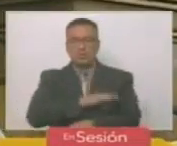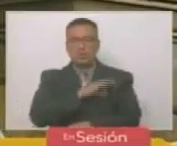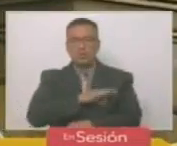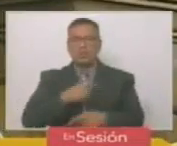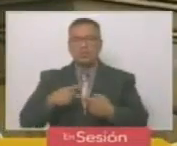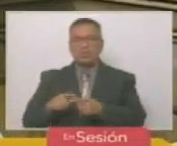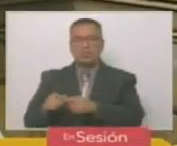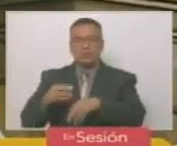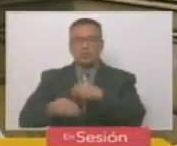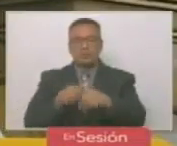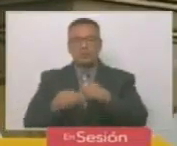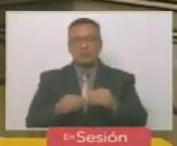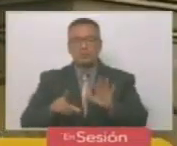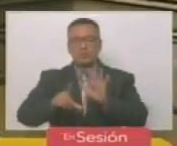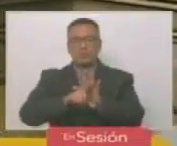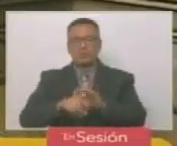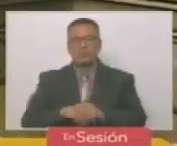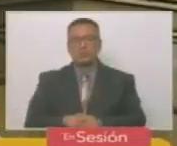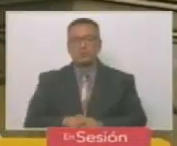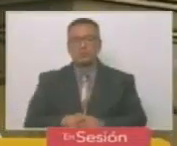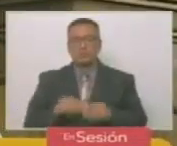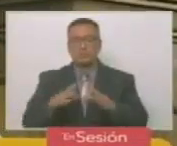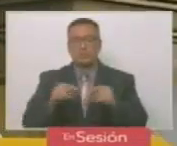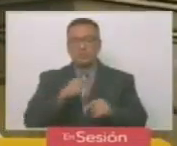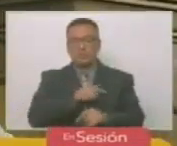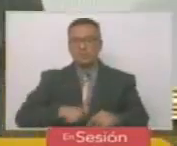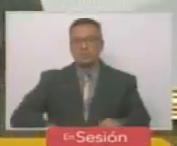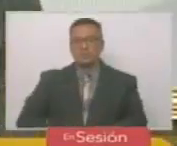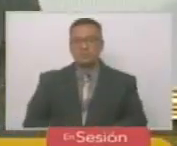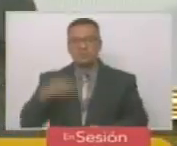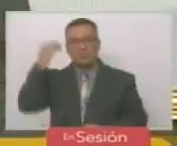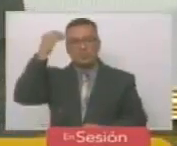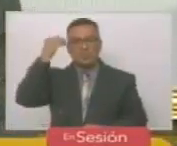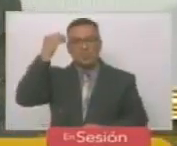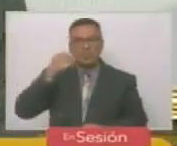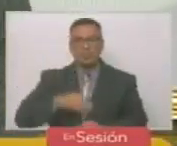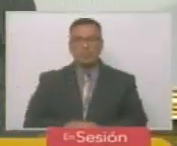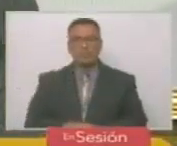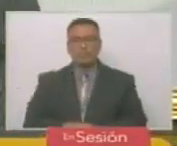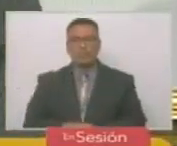casos establecidos por la ley. Es todo, señor presidente. En consideración.